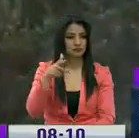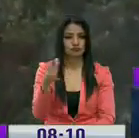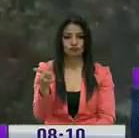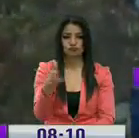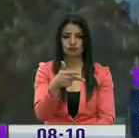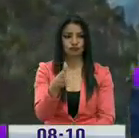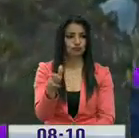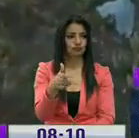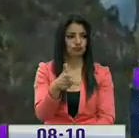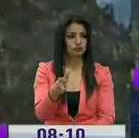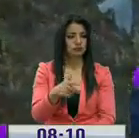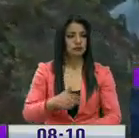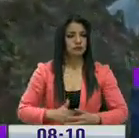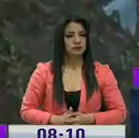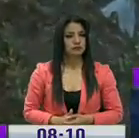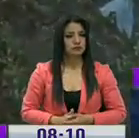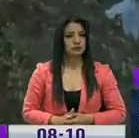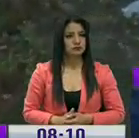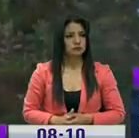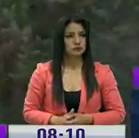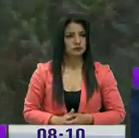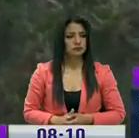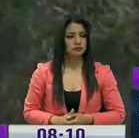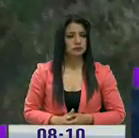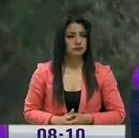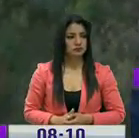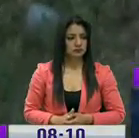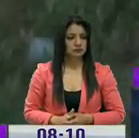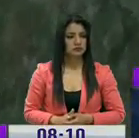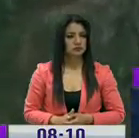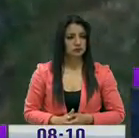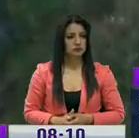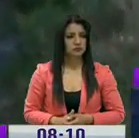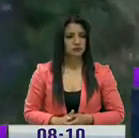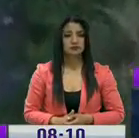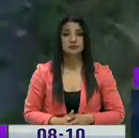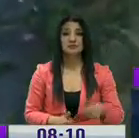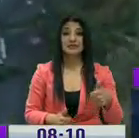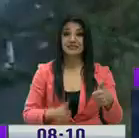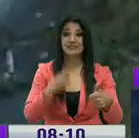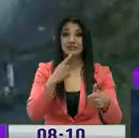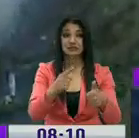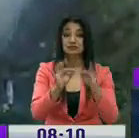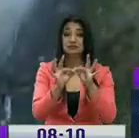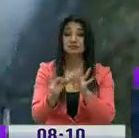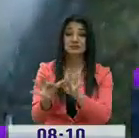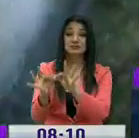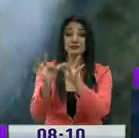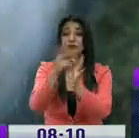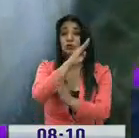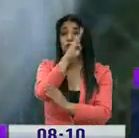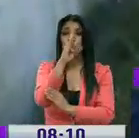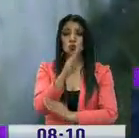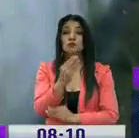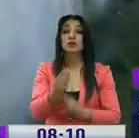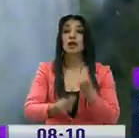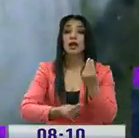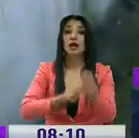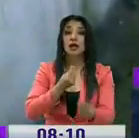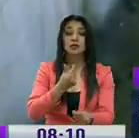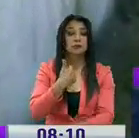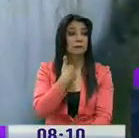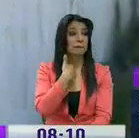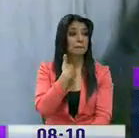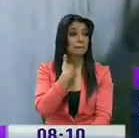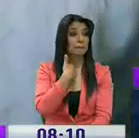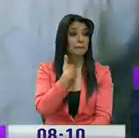podamos enfocar más cosas dentro del parque. Y es que, como decían los vecinos, esta falta de mantenimiento ha causado también